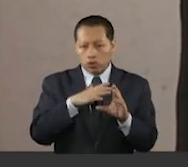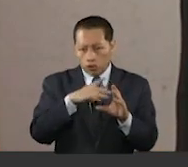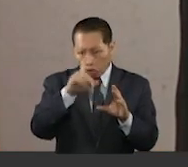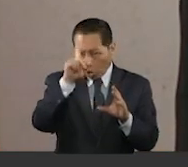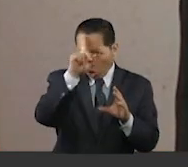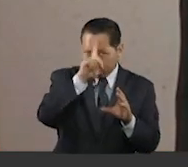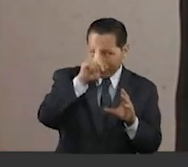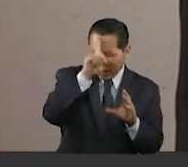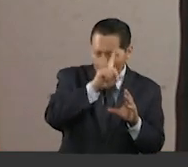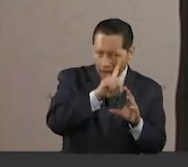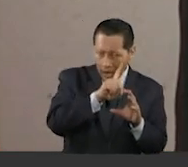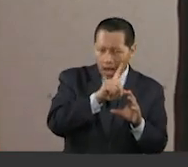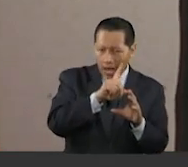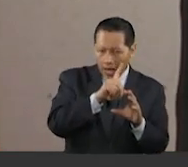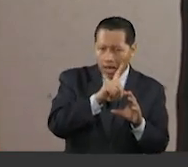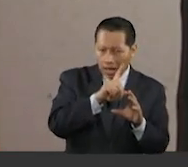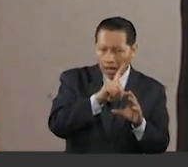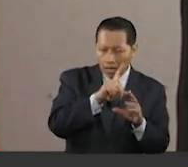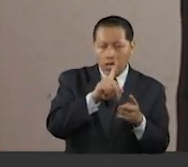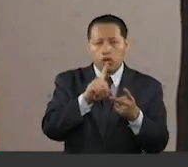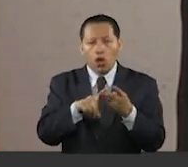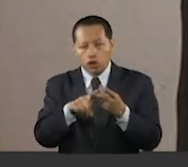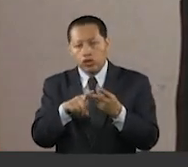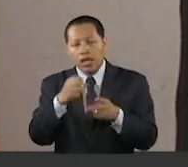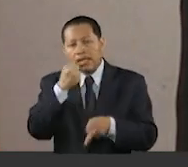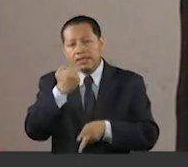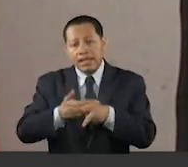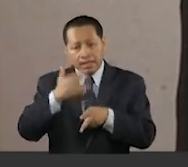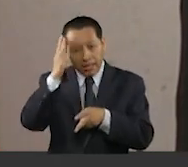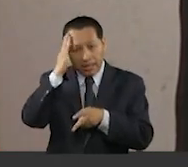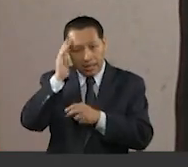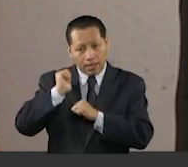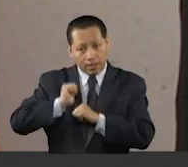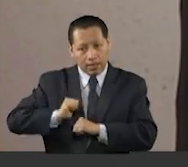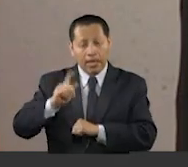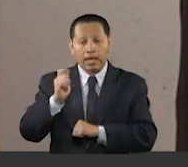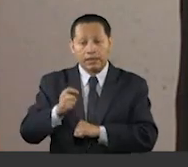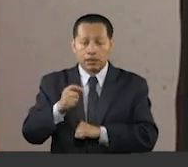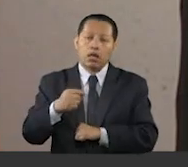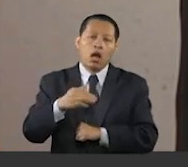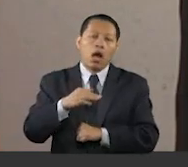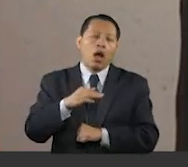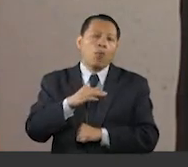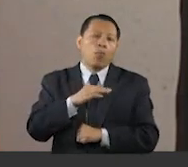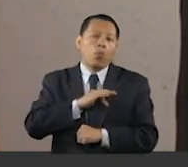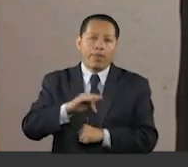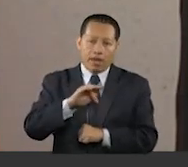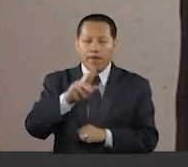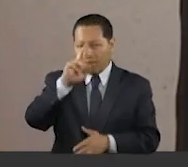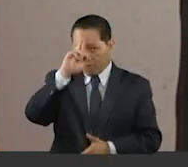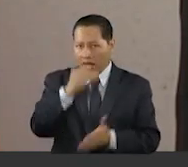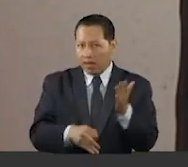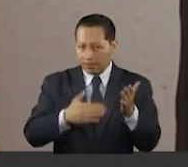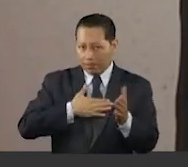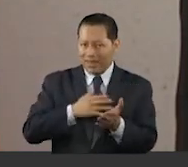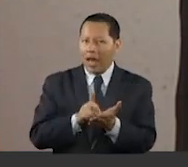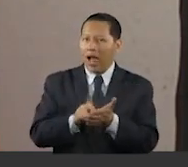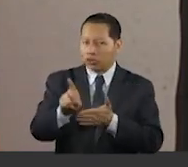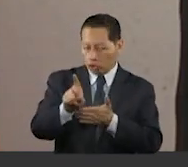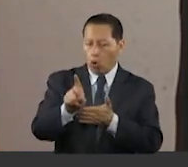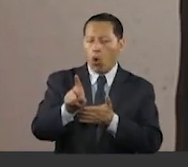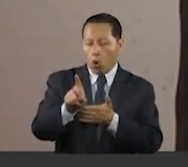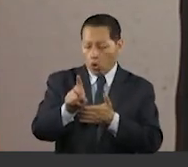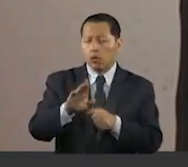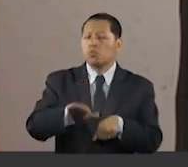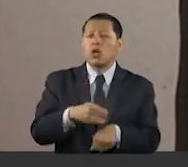como este secretaria de estado se estaría restringiendo mi derecho a ocupar un cargo público derecho que